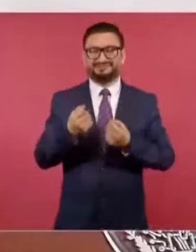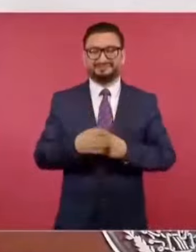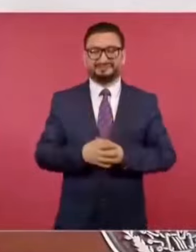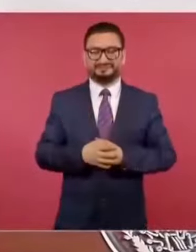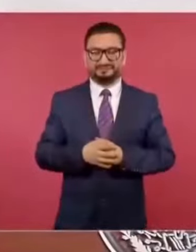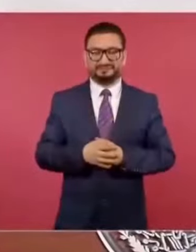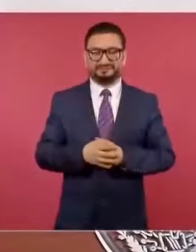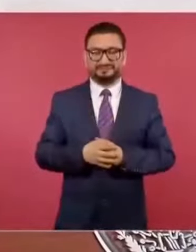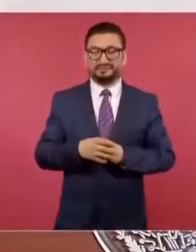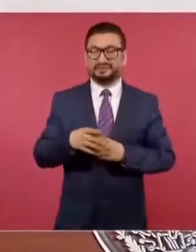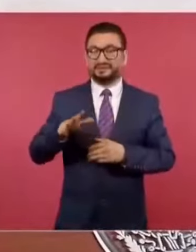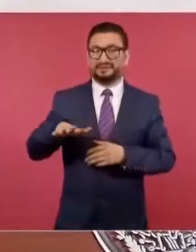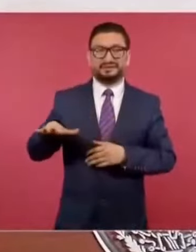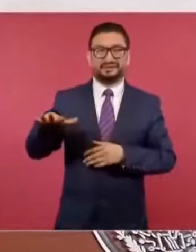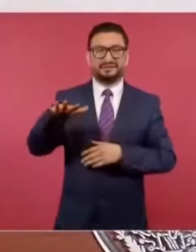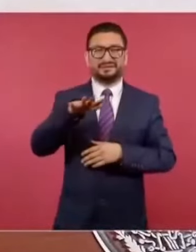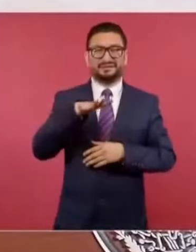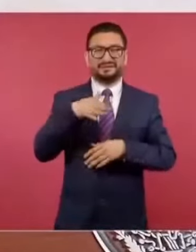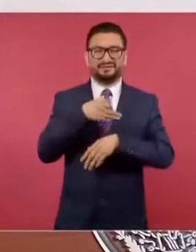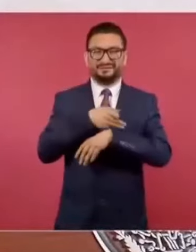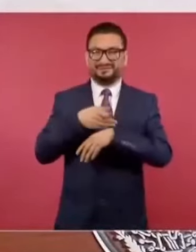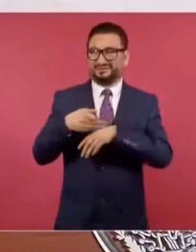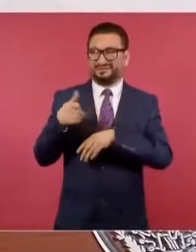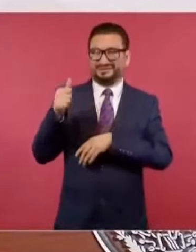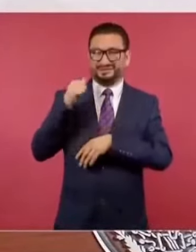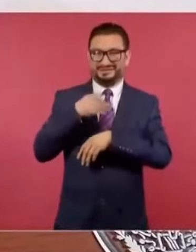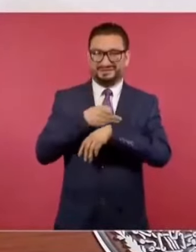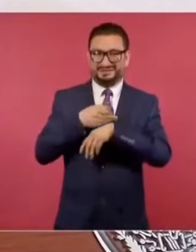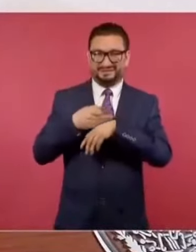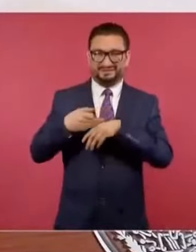y la familia que venía con él,